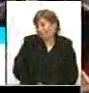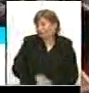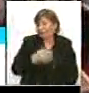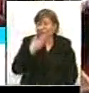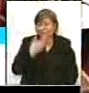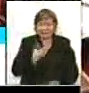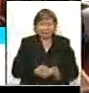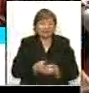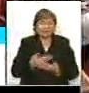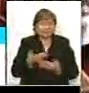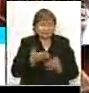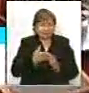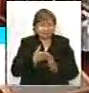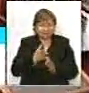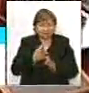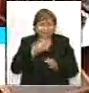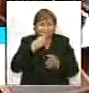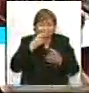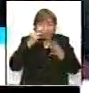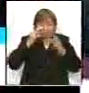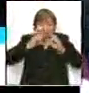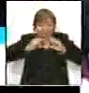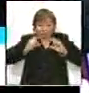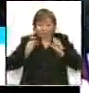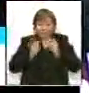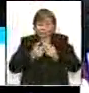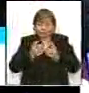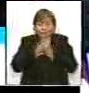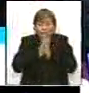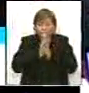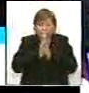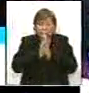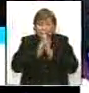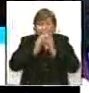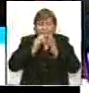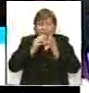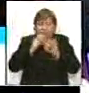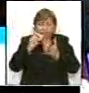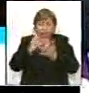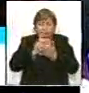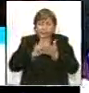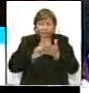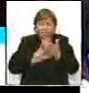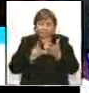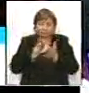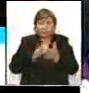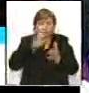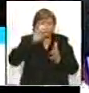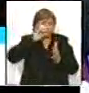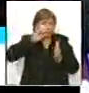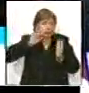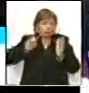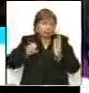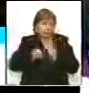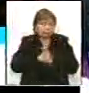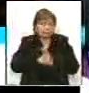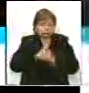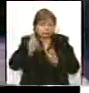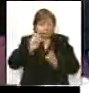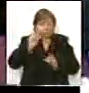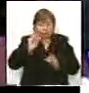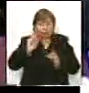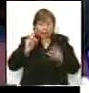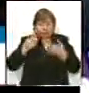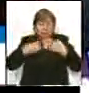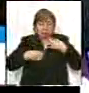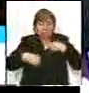congresista Gino Costa, si a los partidos políticos se les pide una determinada cantidad de afiliados, por ejemplo, para que esto no se convierta en una alianza